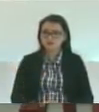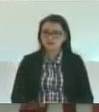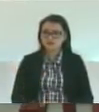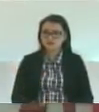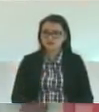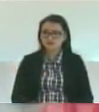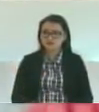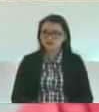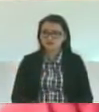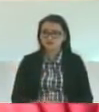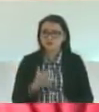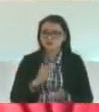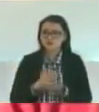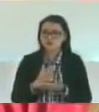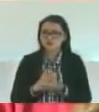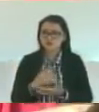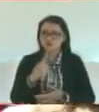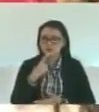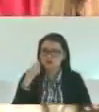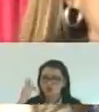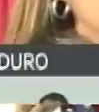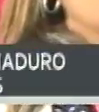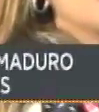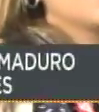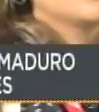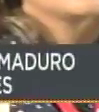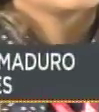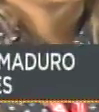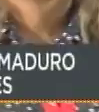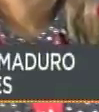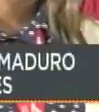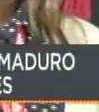Y yo siempre le hago una reflexión al pueblo judío del mundo.